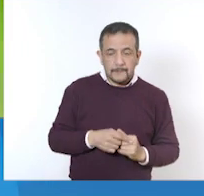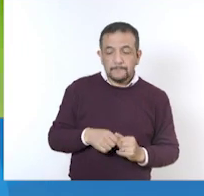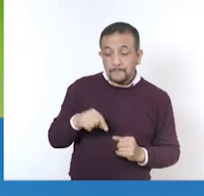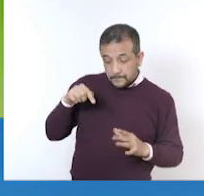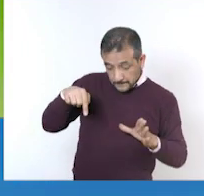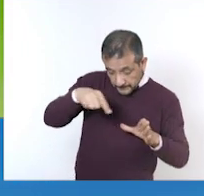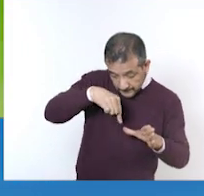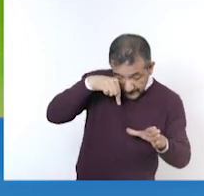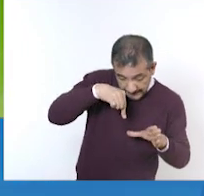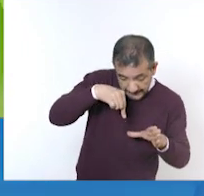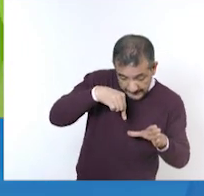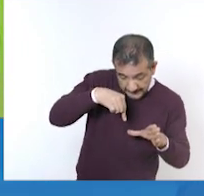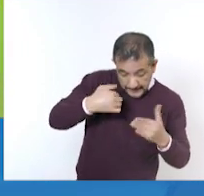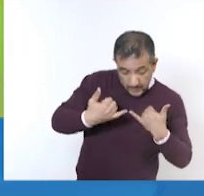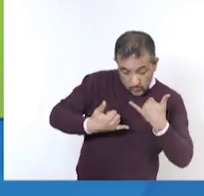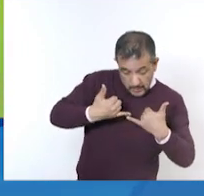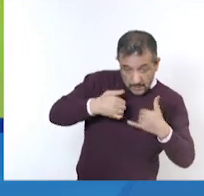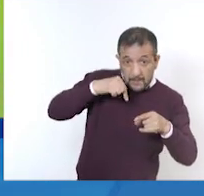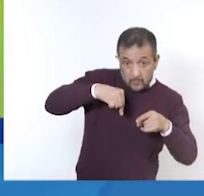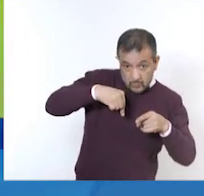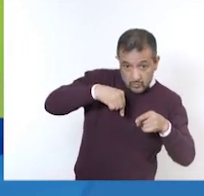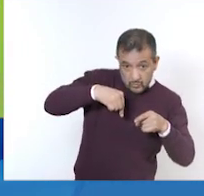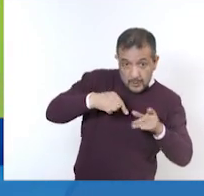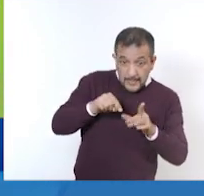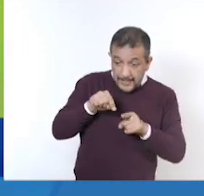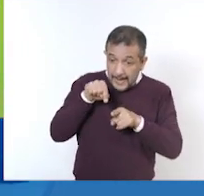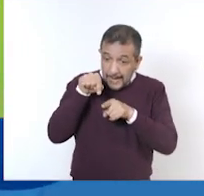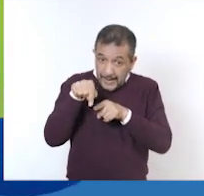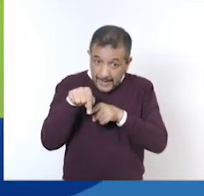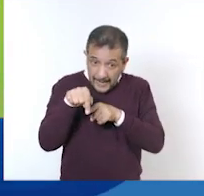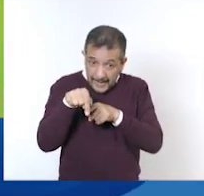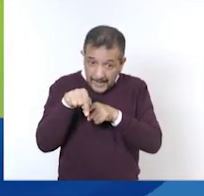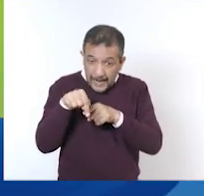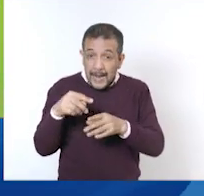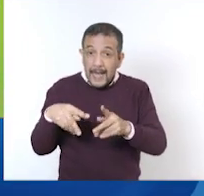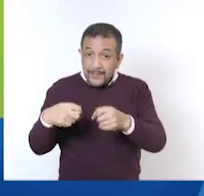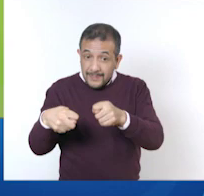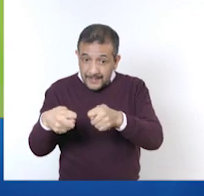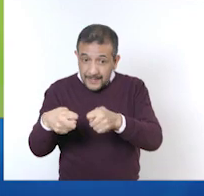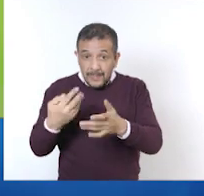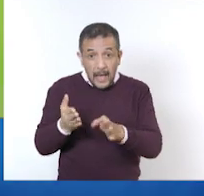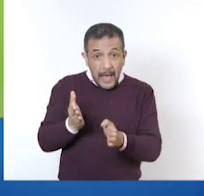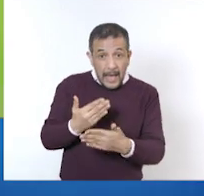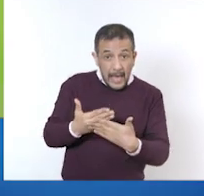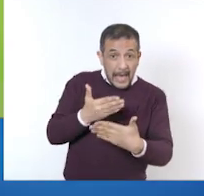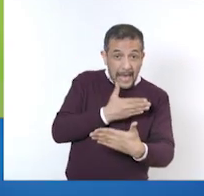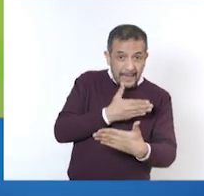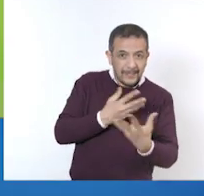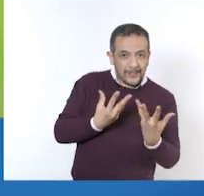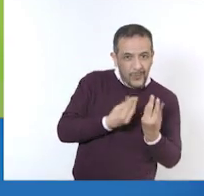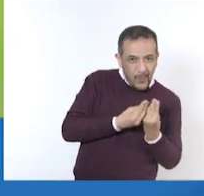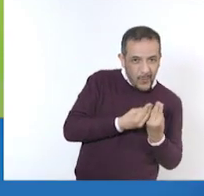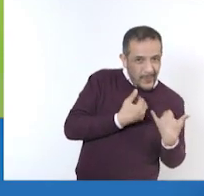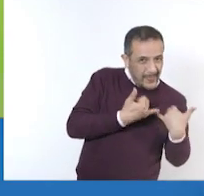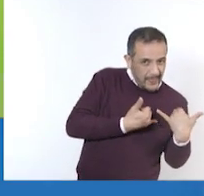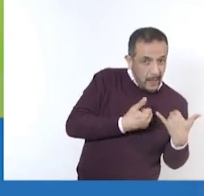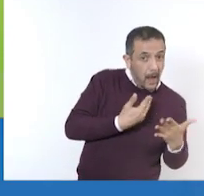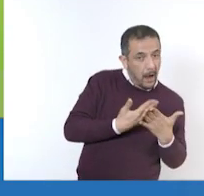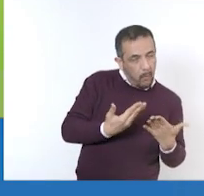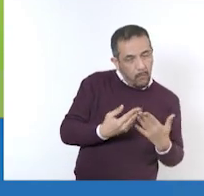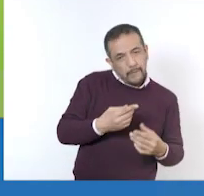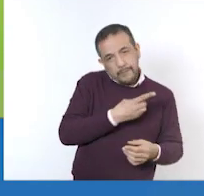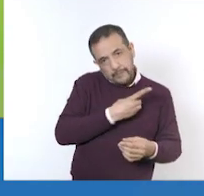Aquí es donde jugábamos y acá es donde cómo vamos a pasar a la tienda. Antes podíamos jugar